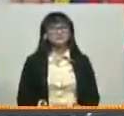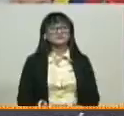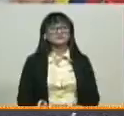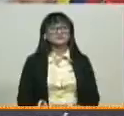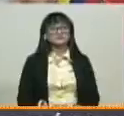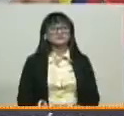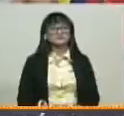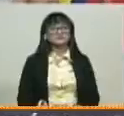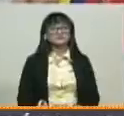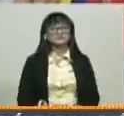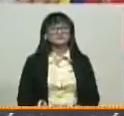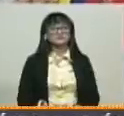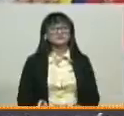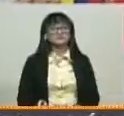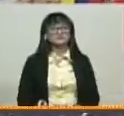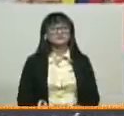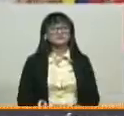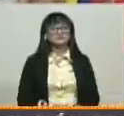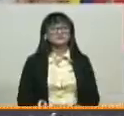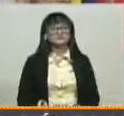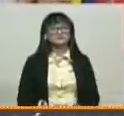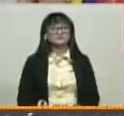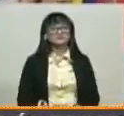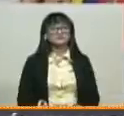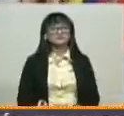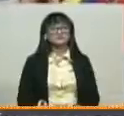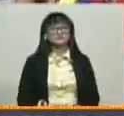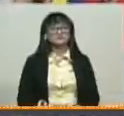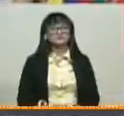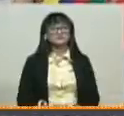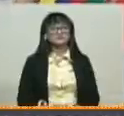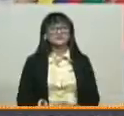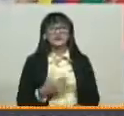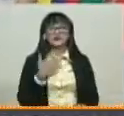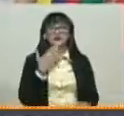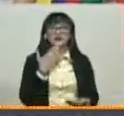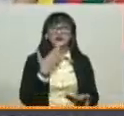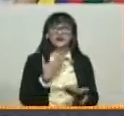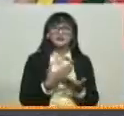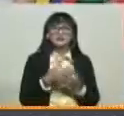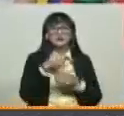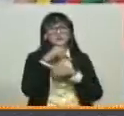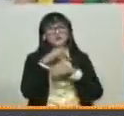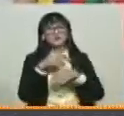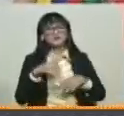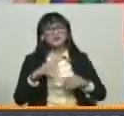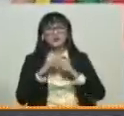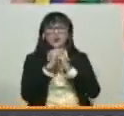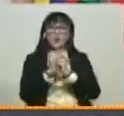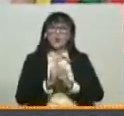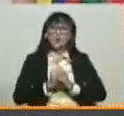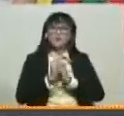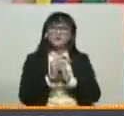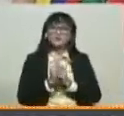lo ha determinado, les agradezco sus bendiciones y oraciones.